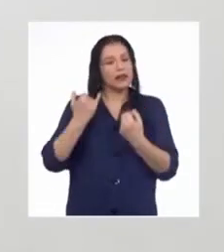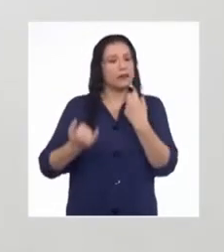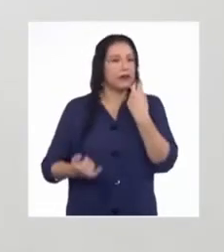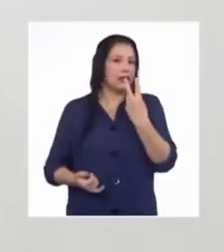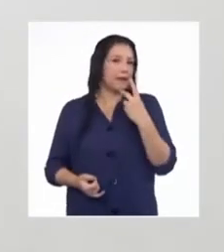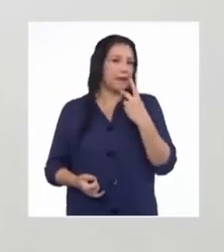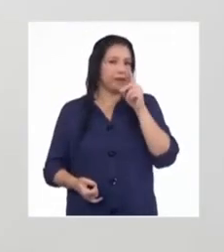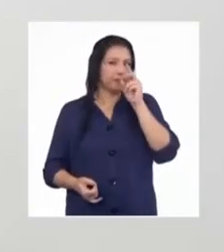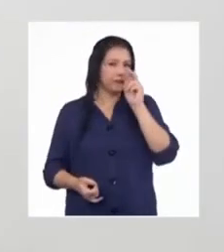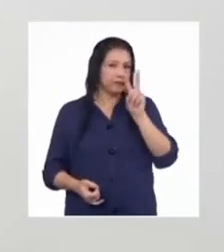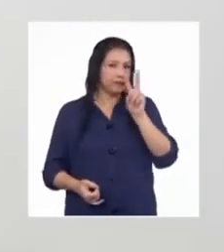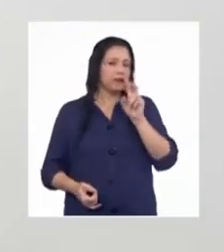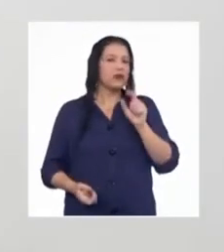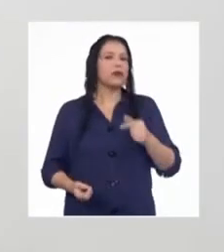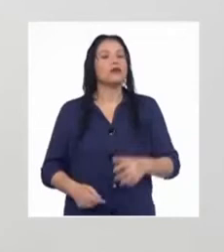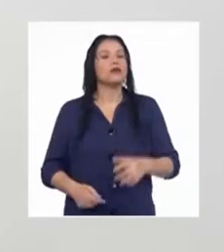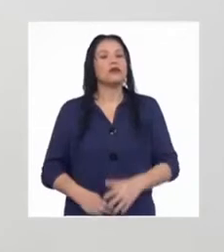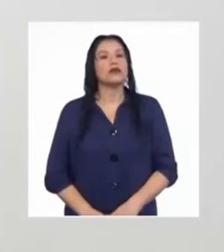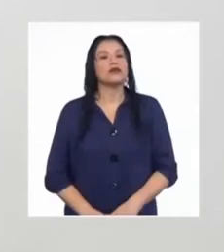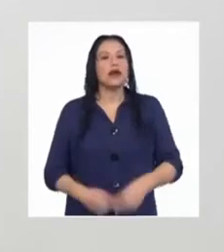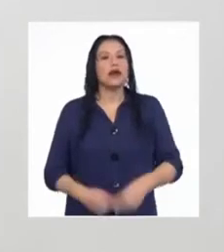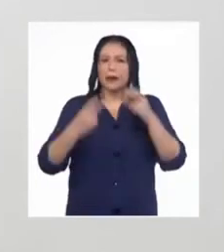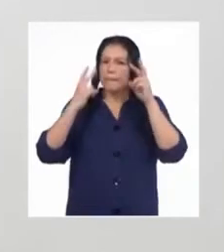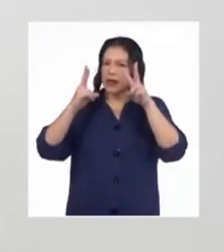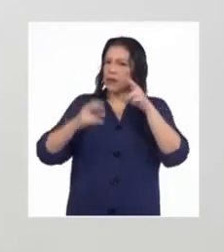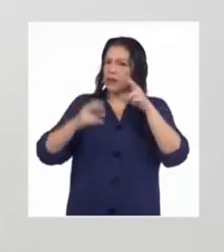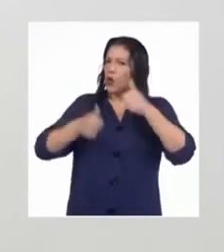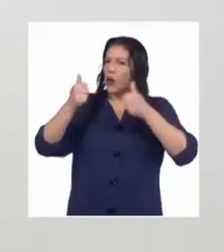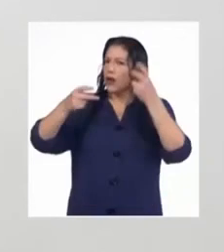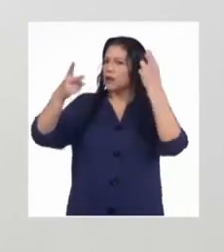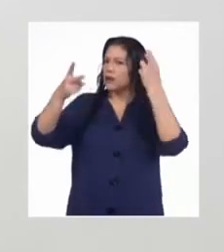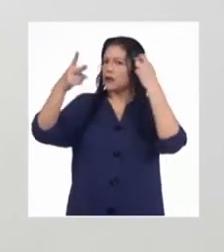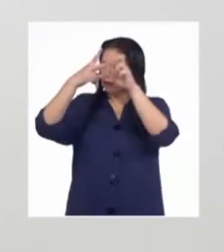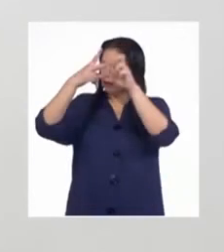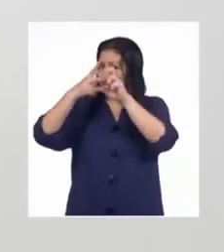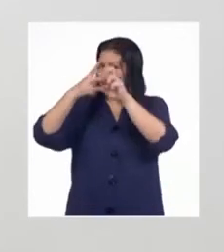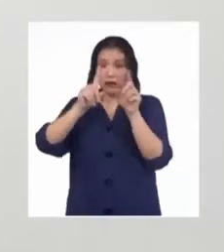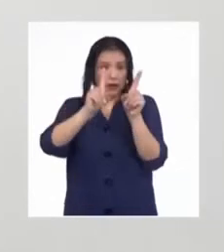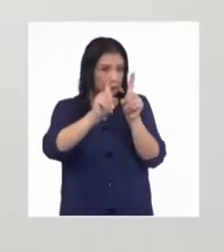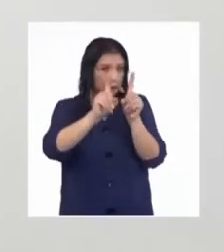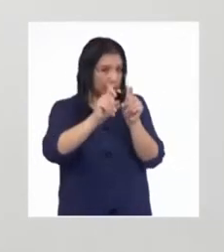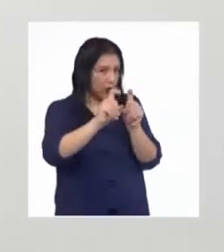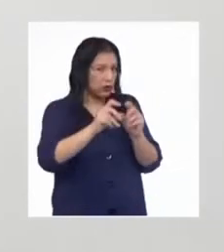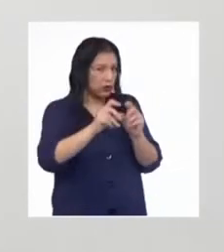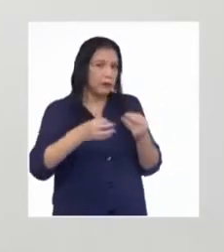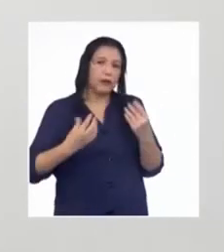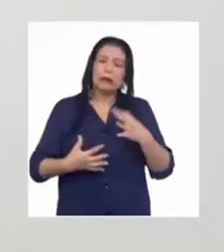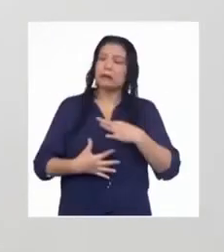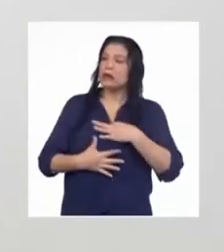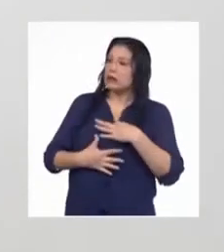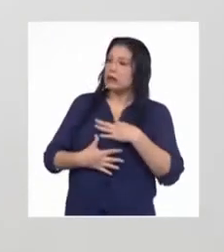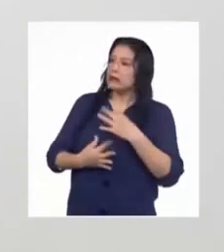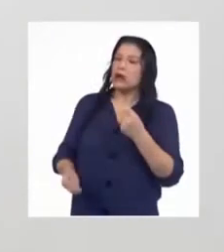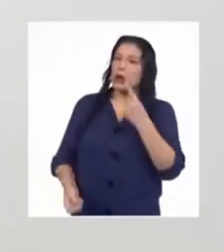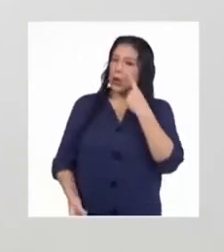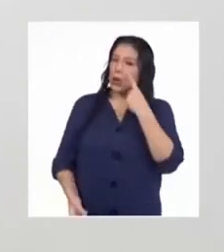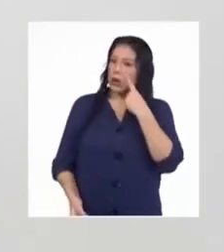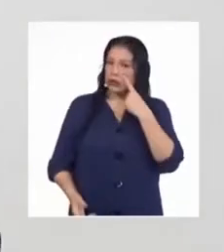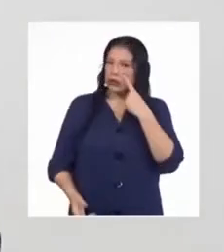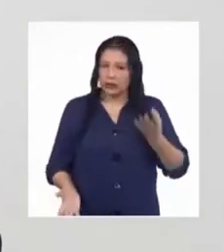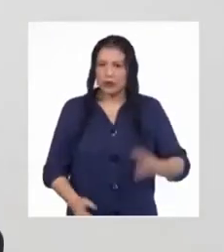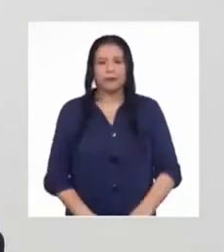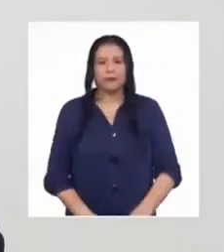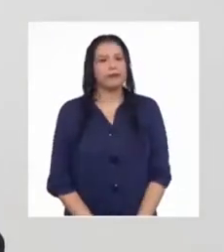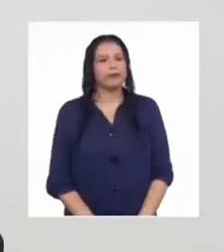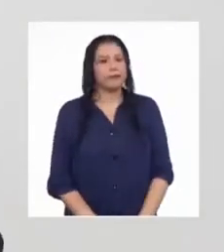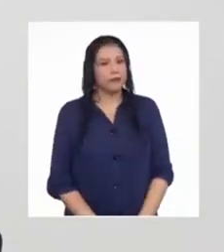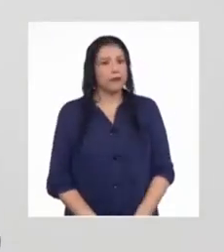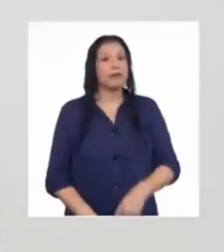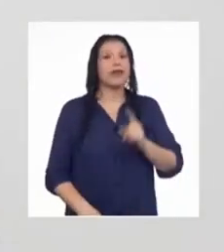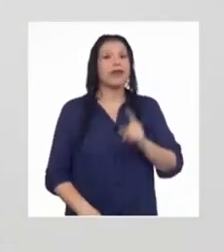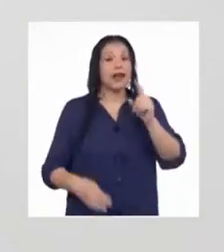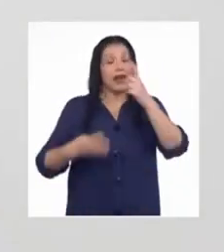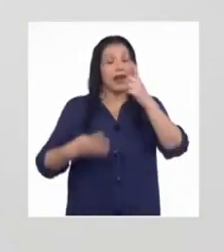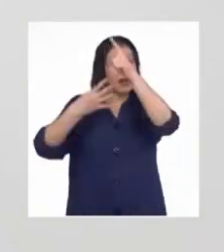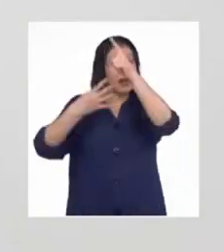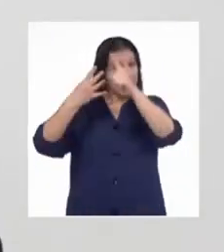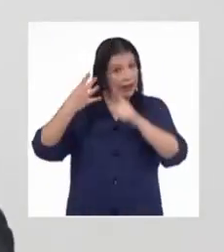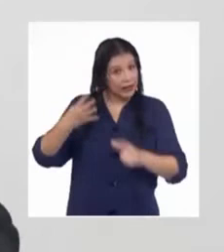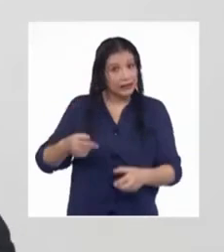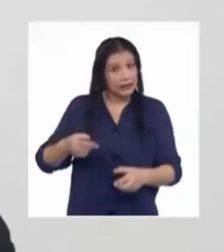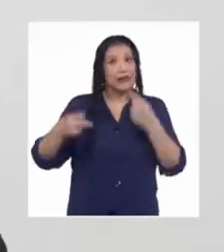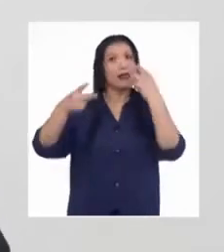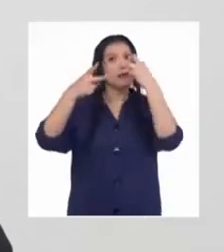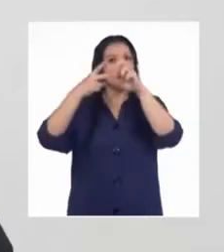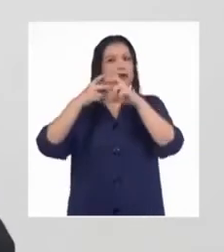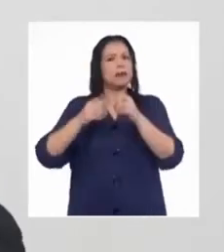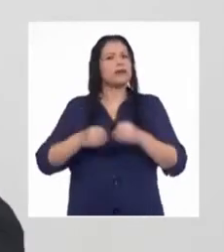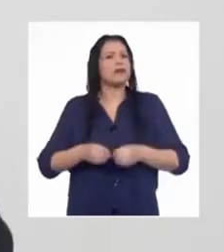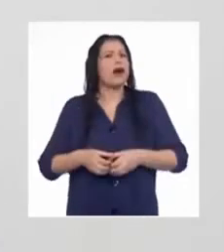puntos. Veremos cuáles son esos principios. Le pregunto porque me interesaría conocerlos. La lista de principios es